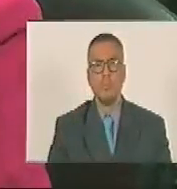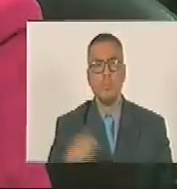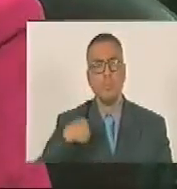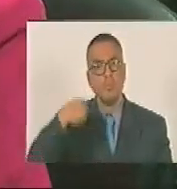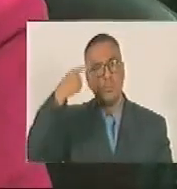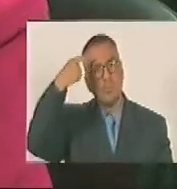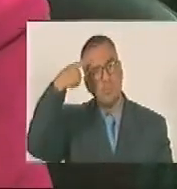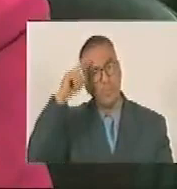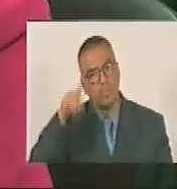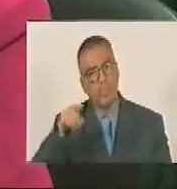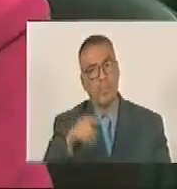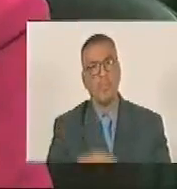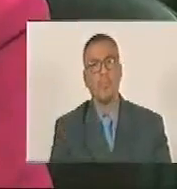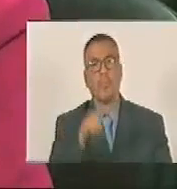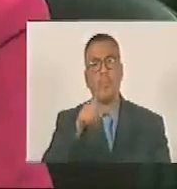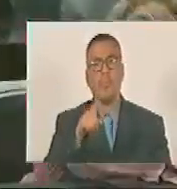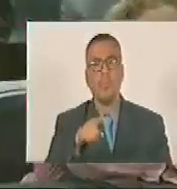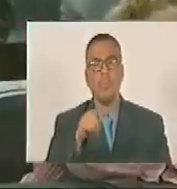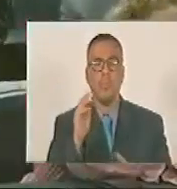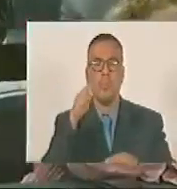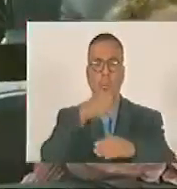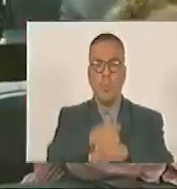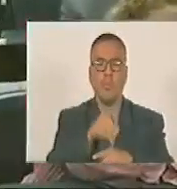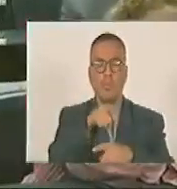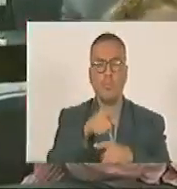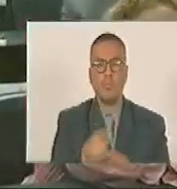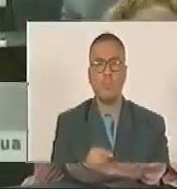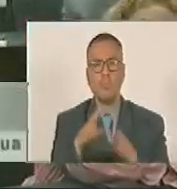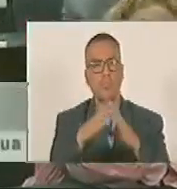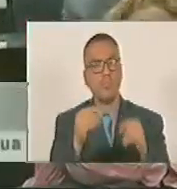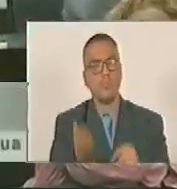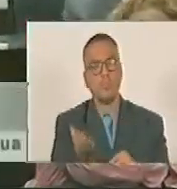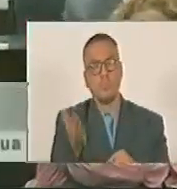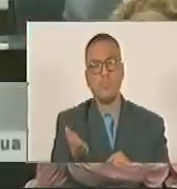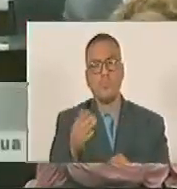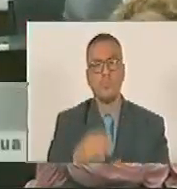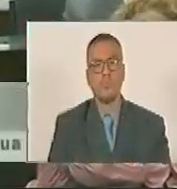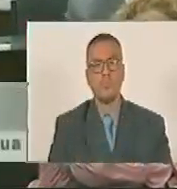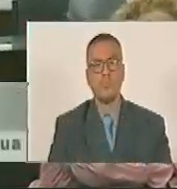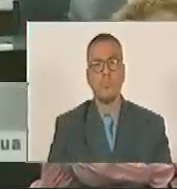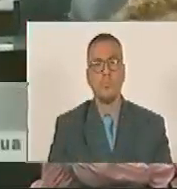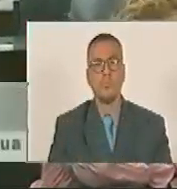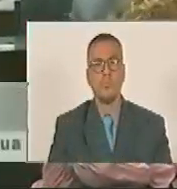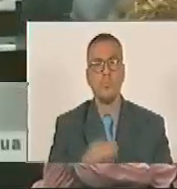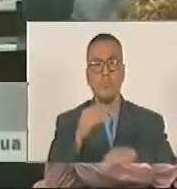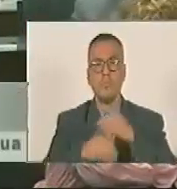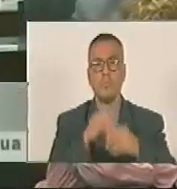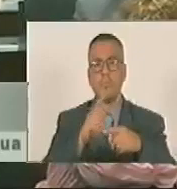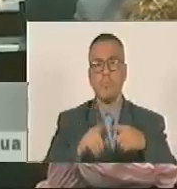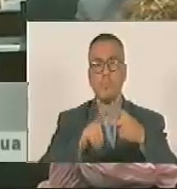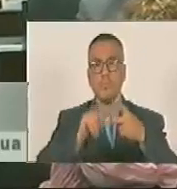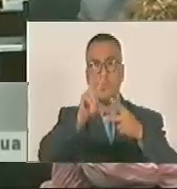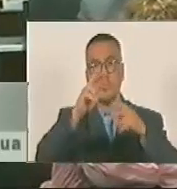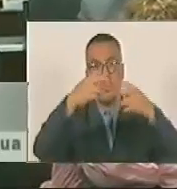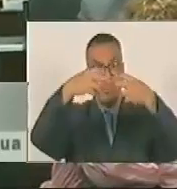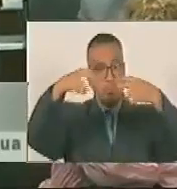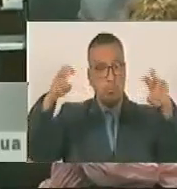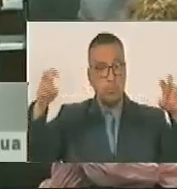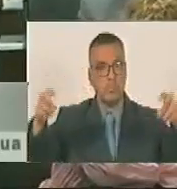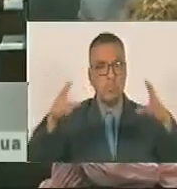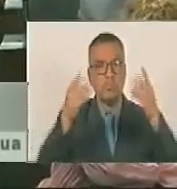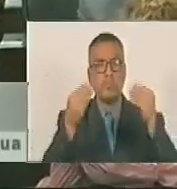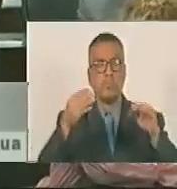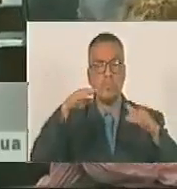Quizás en esta comparecencia lo más importante fue referirnos a dos temas que son de